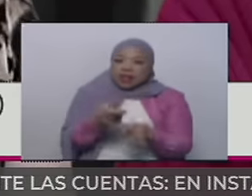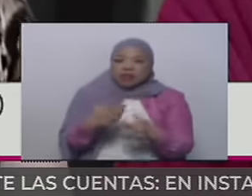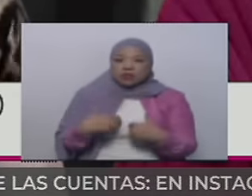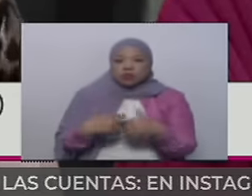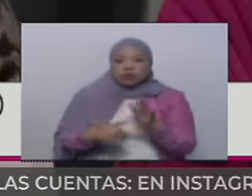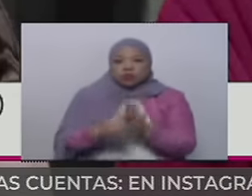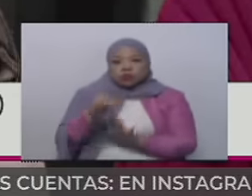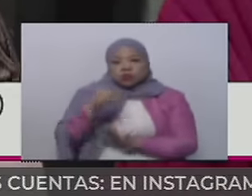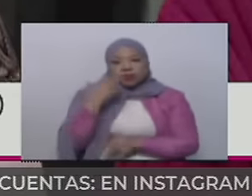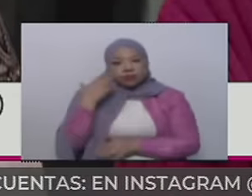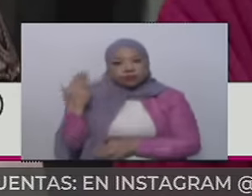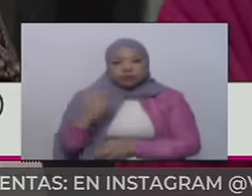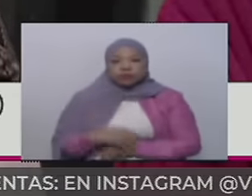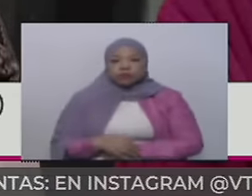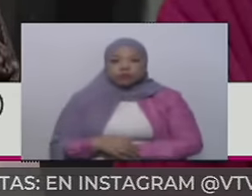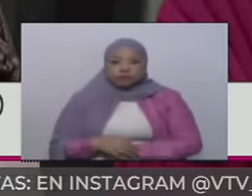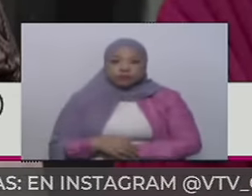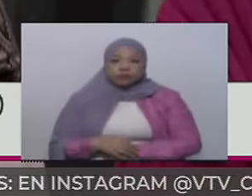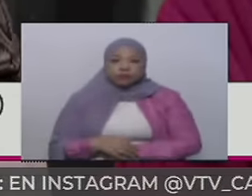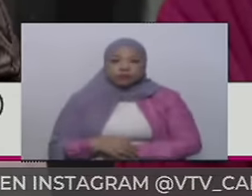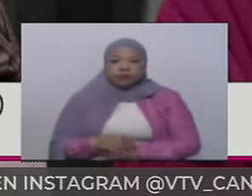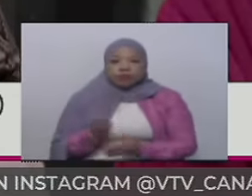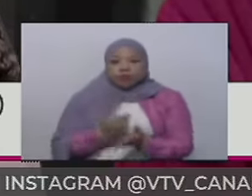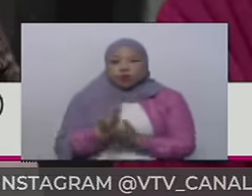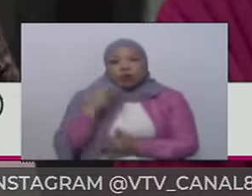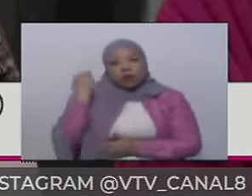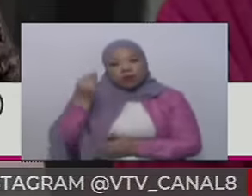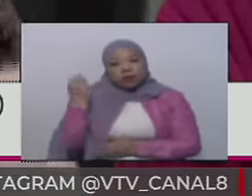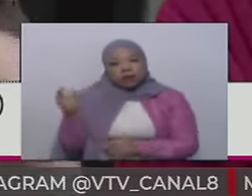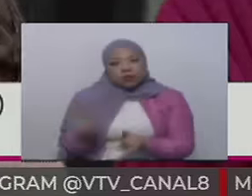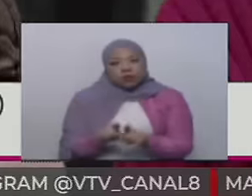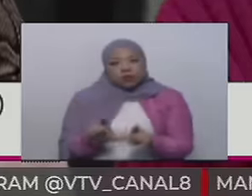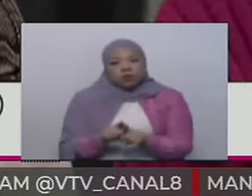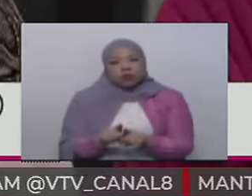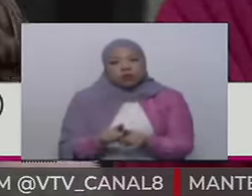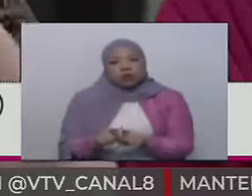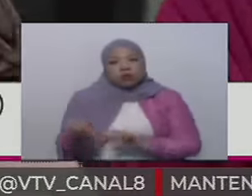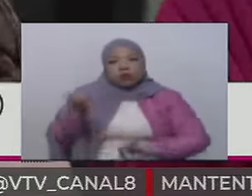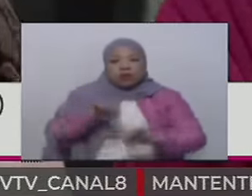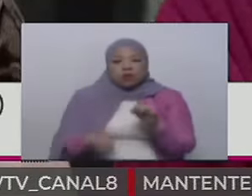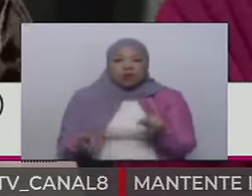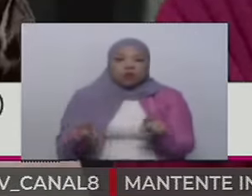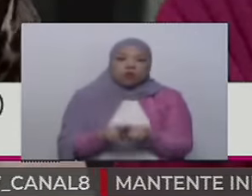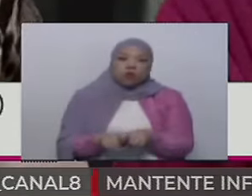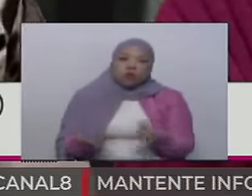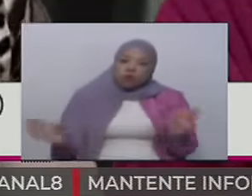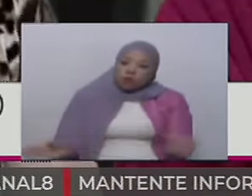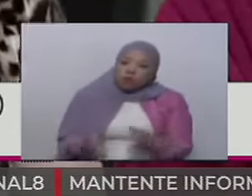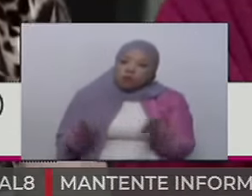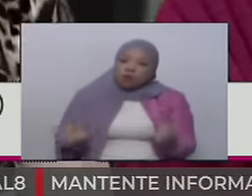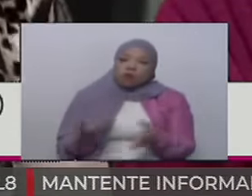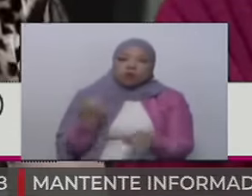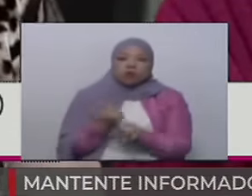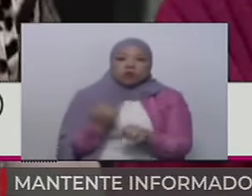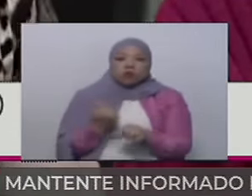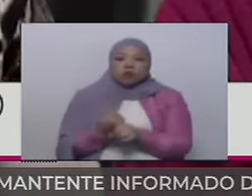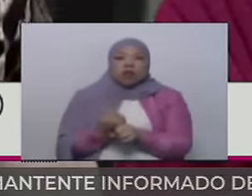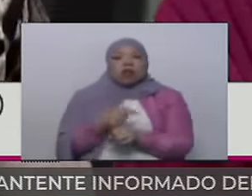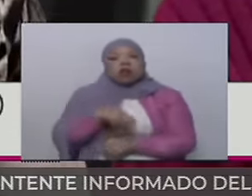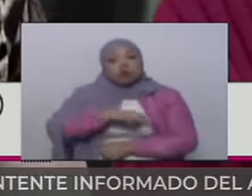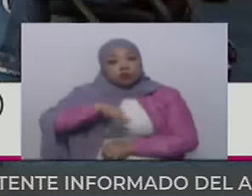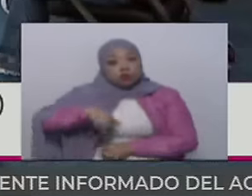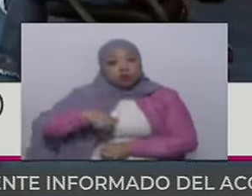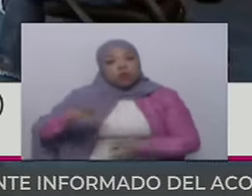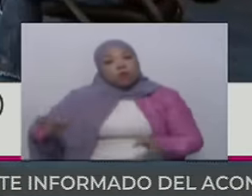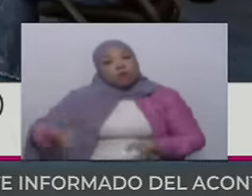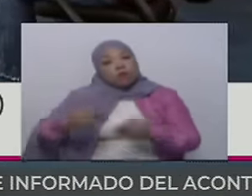desarrollar un cáncer de mama. O sea, que estamos en la línea correcta. Porque así es. Y eso es prevención, y eso es promoción. Nosotros somos promotores